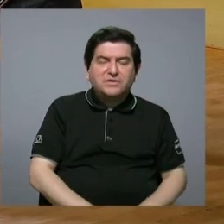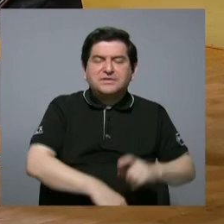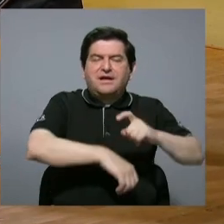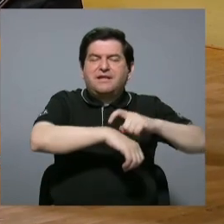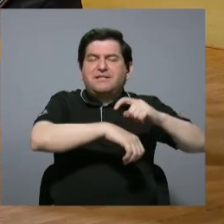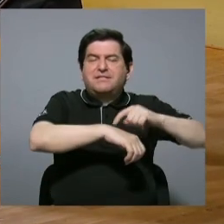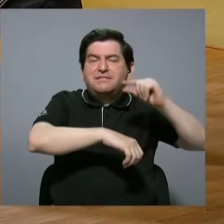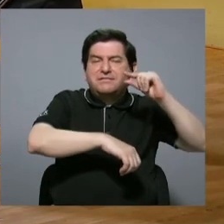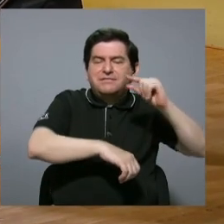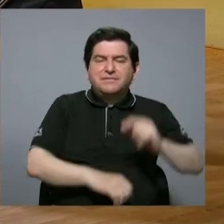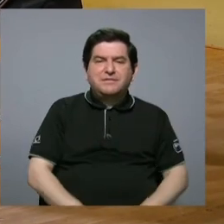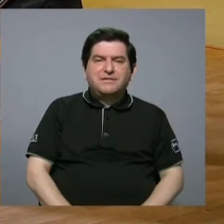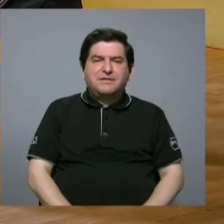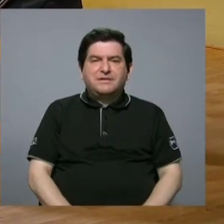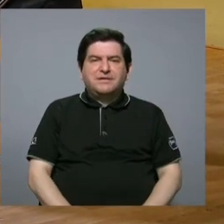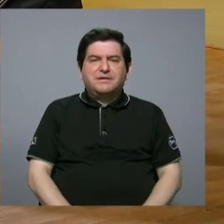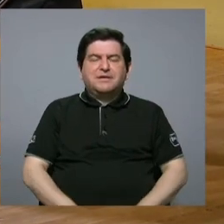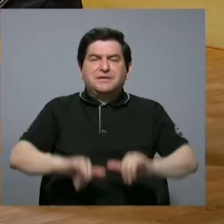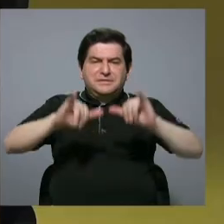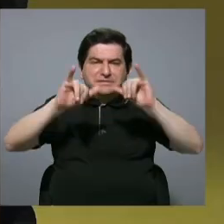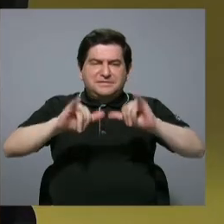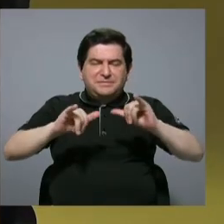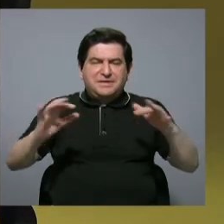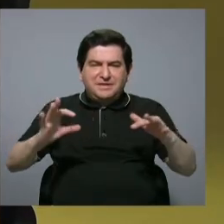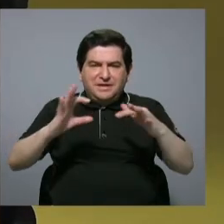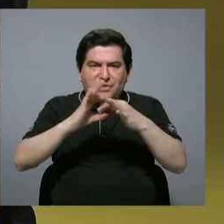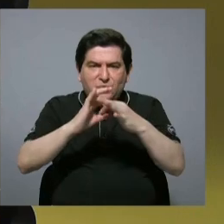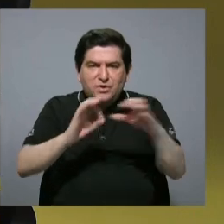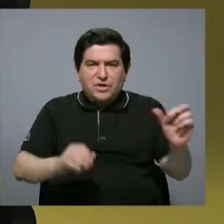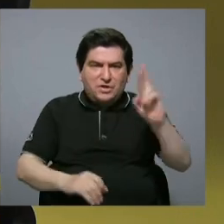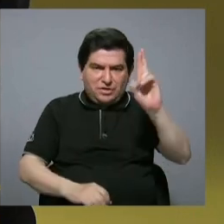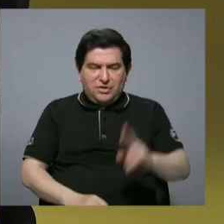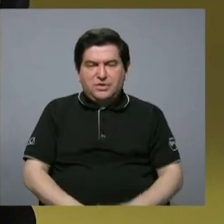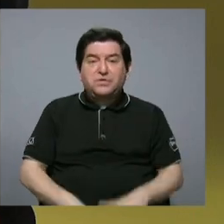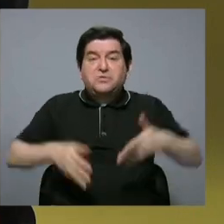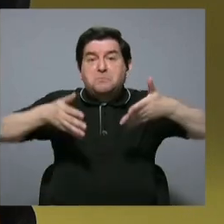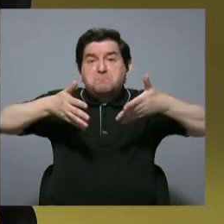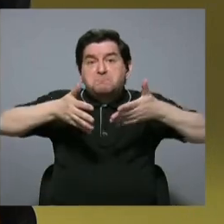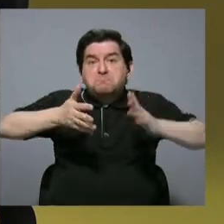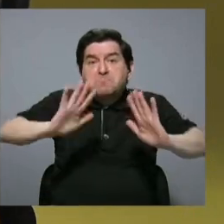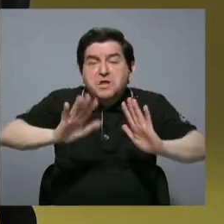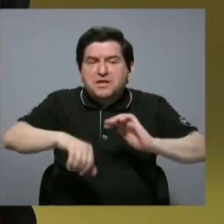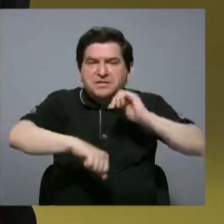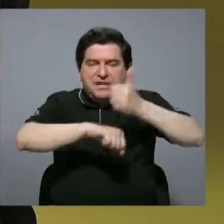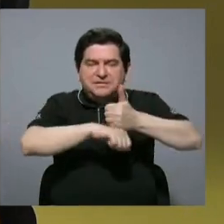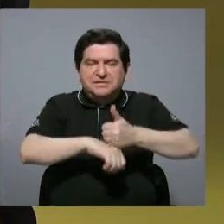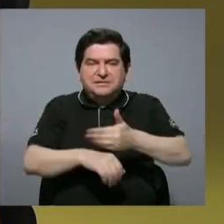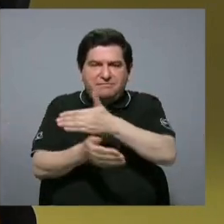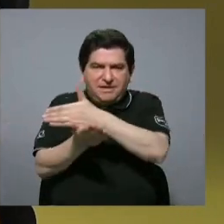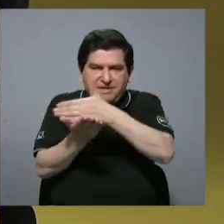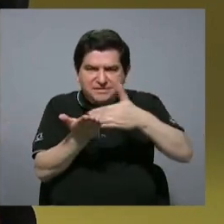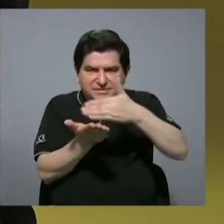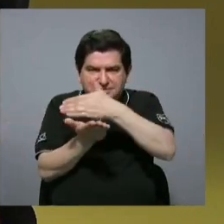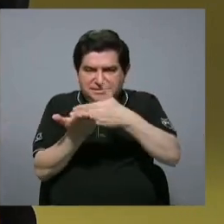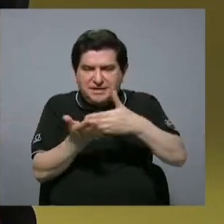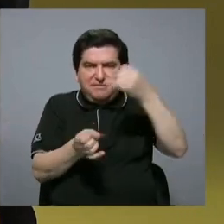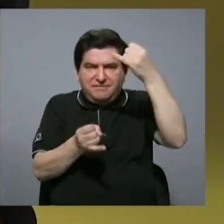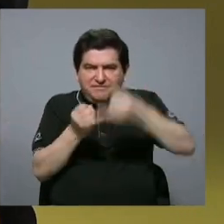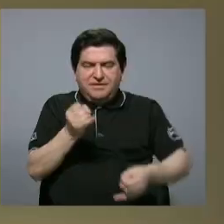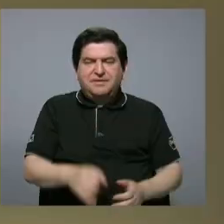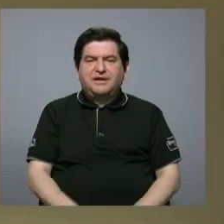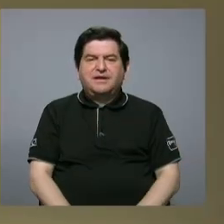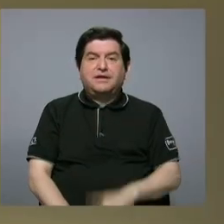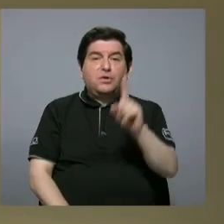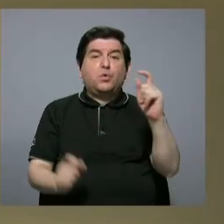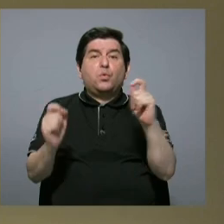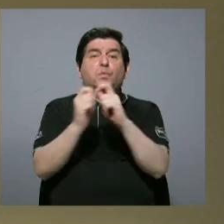provisionalmente va a pertenecer a Costa Rica, provisionalmente, mientras se fijan los límites ya definitivos. Perdón, un detallito